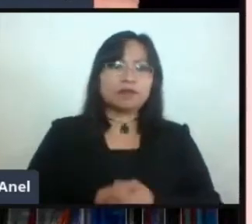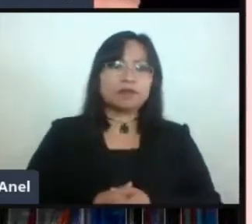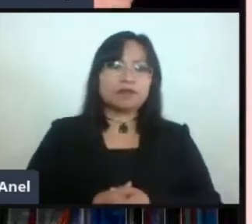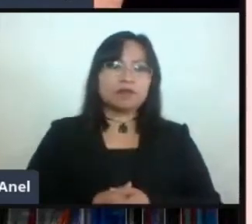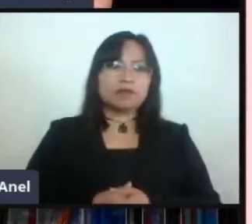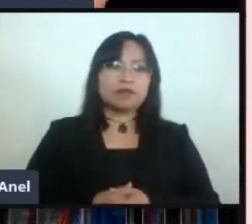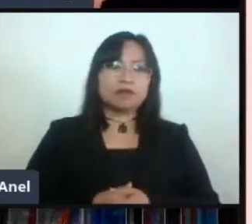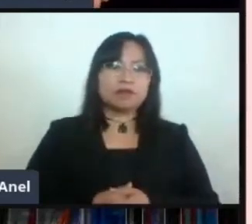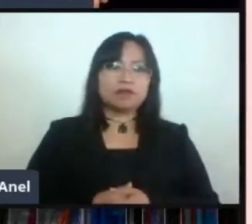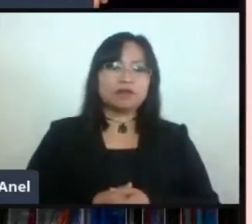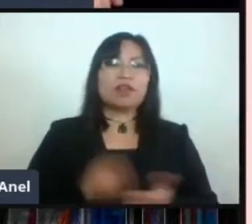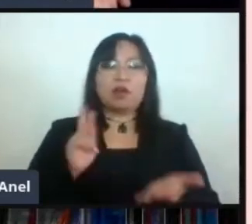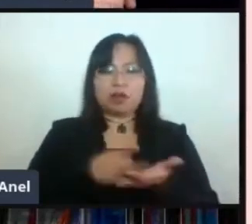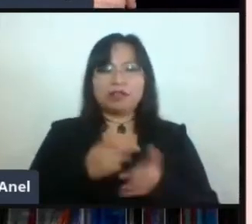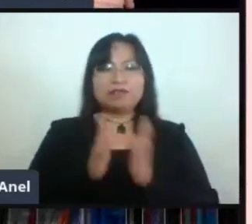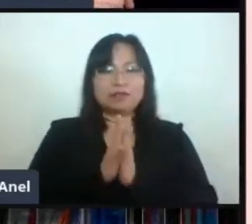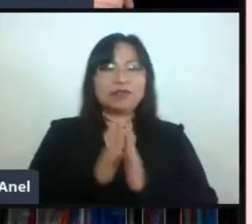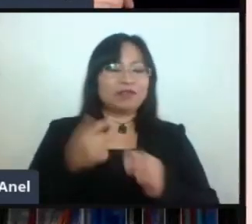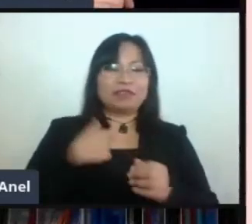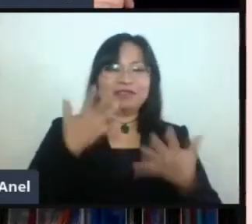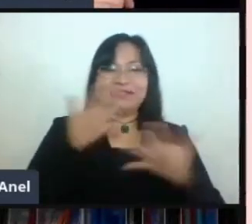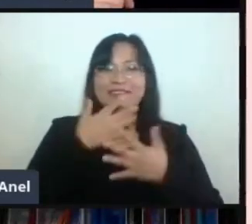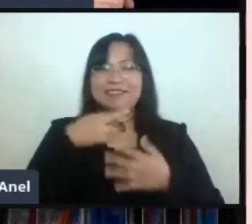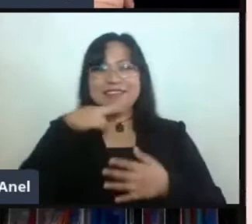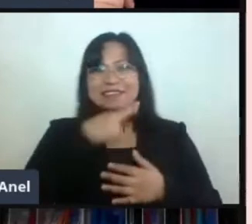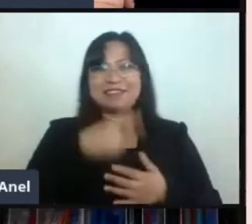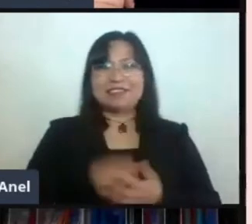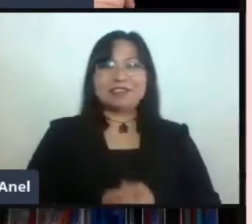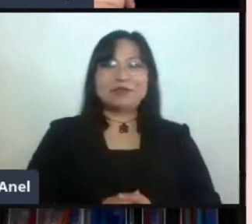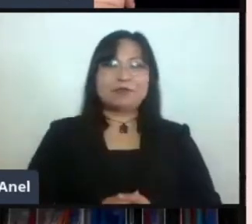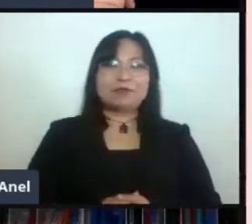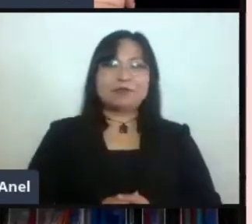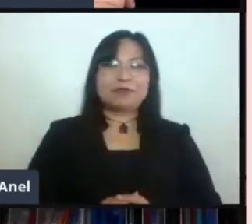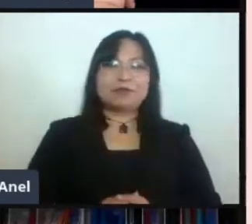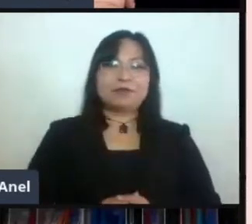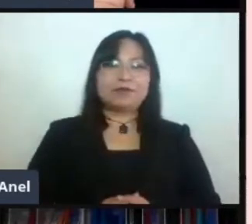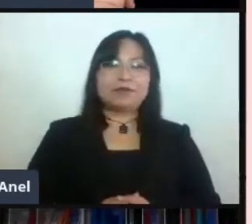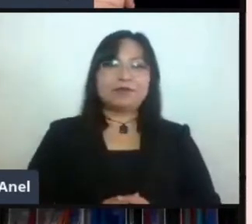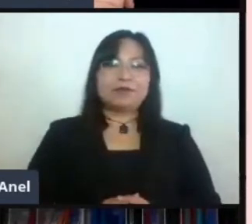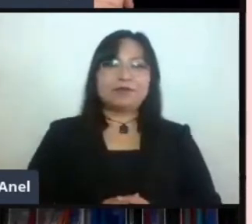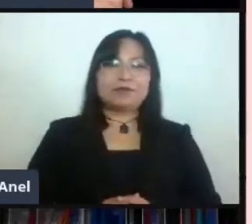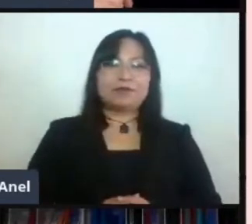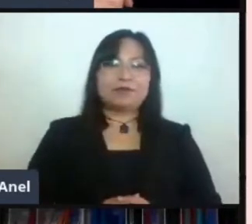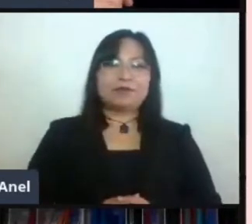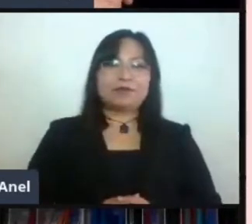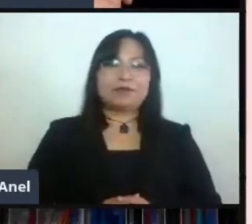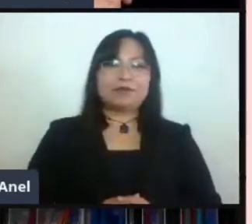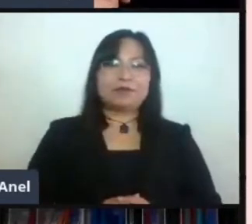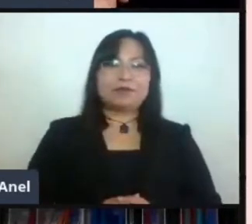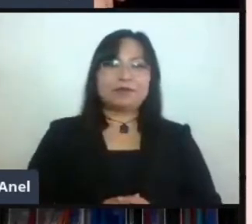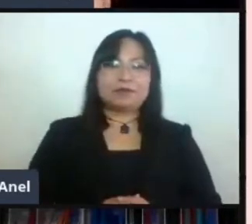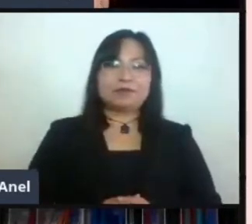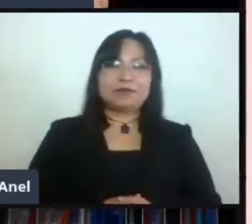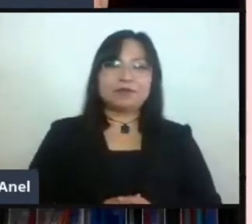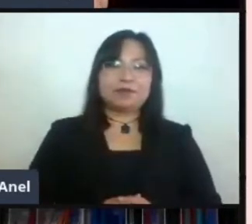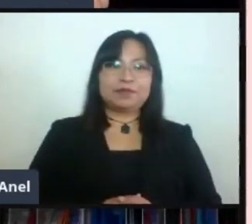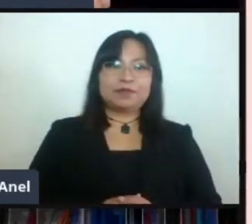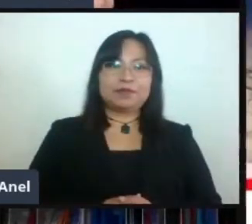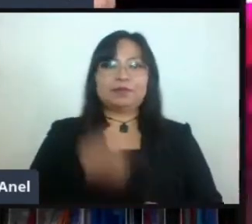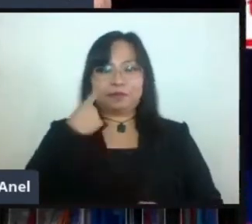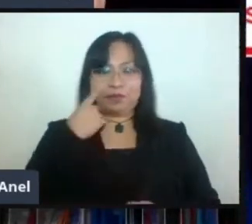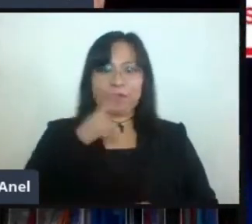regresar rápido? perdón. Claro, perdón, perdón, perdón. Sí. Acá. Ok. Me fui aquí al